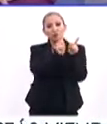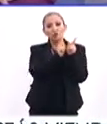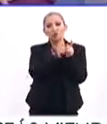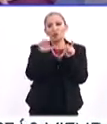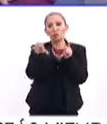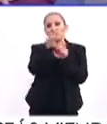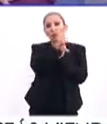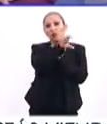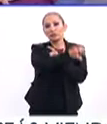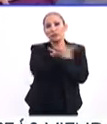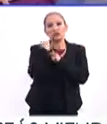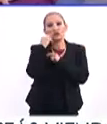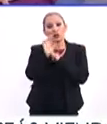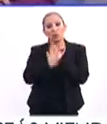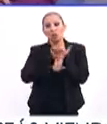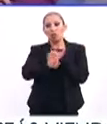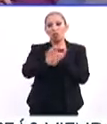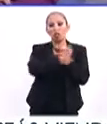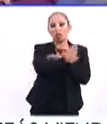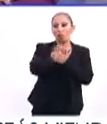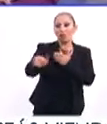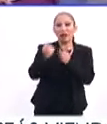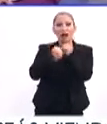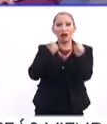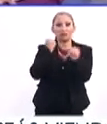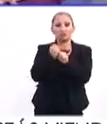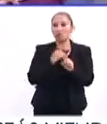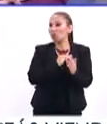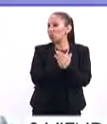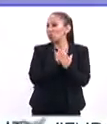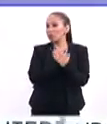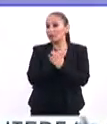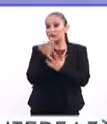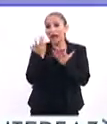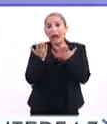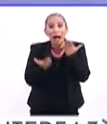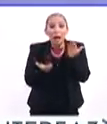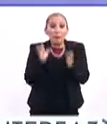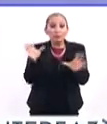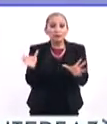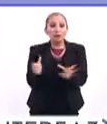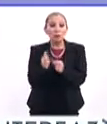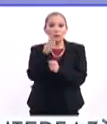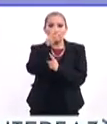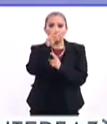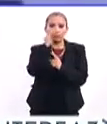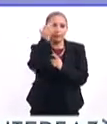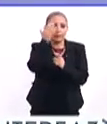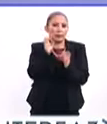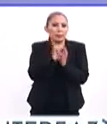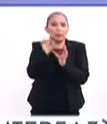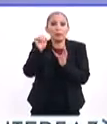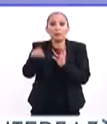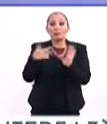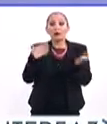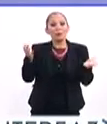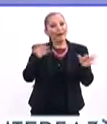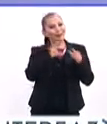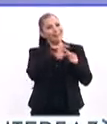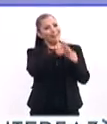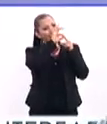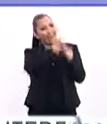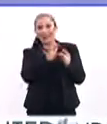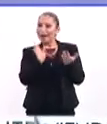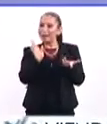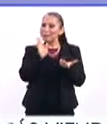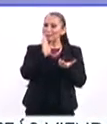grupos étnicos que los hemos tenido apartados muchísimos años y que a veces los rescatamos de la peor manera, ¿no? Como parte del folclore más